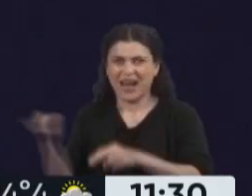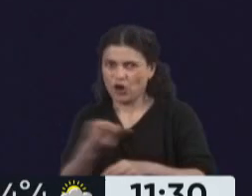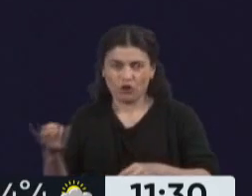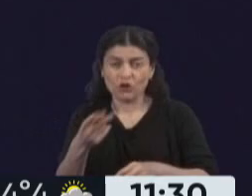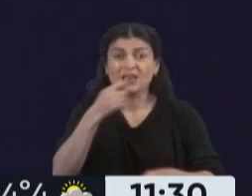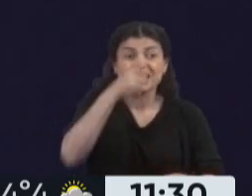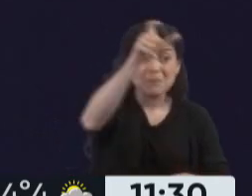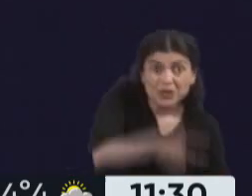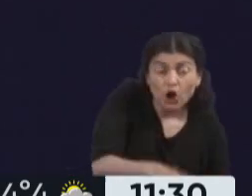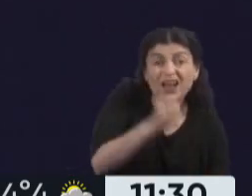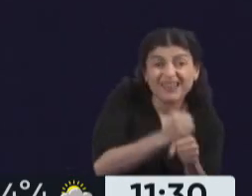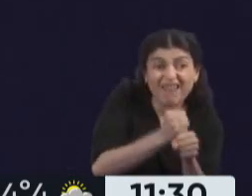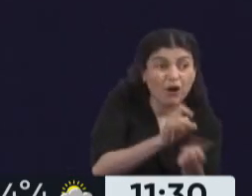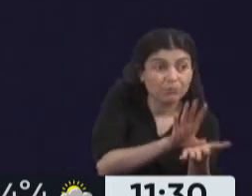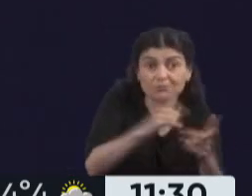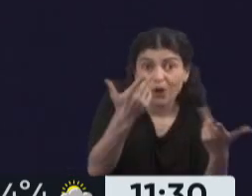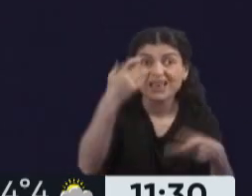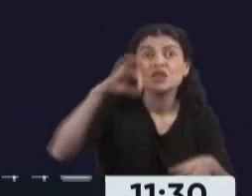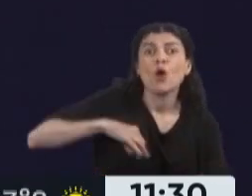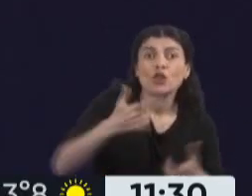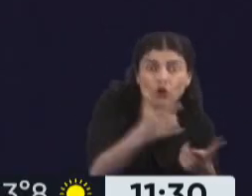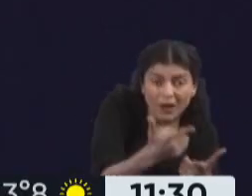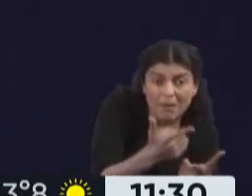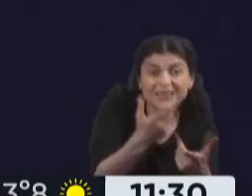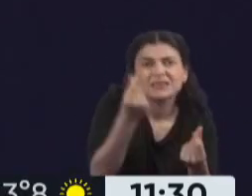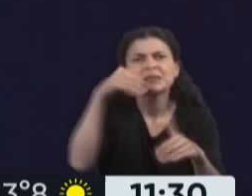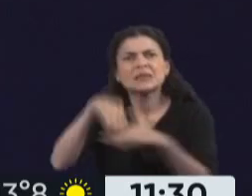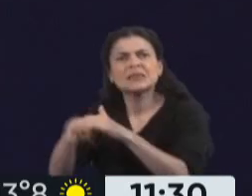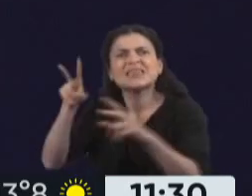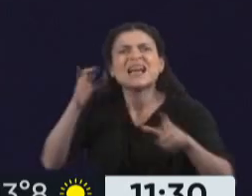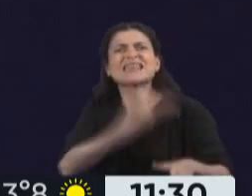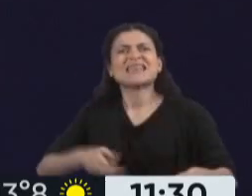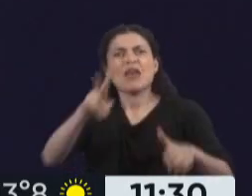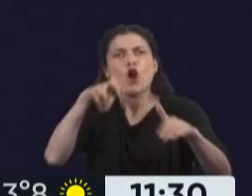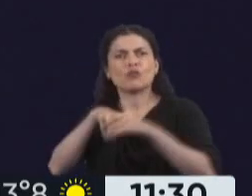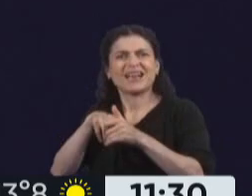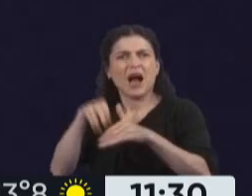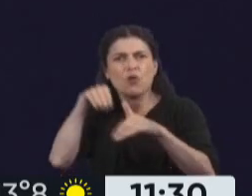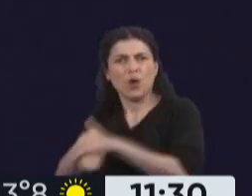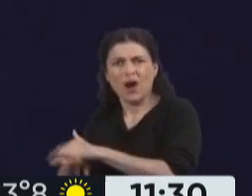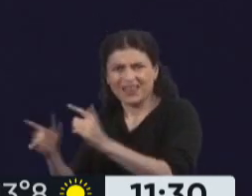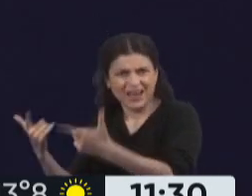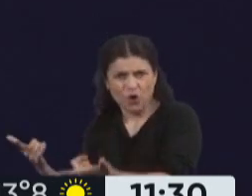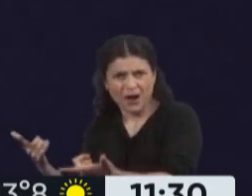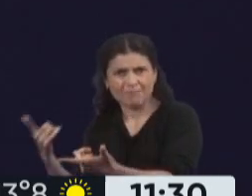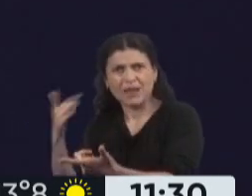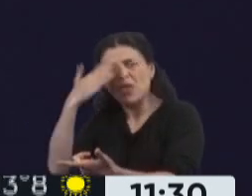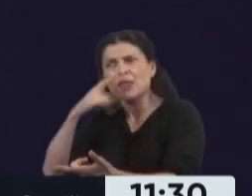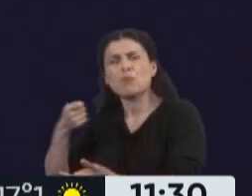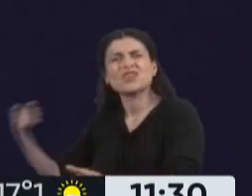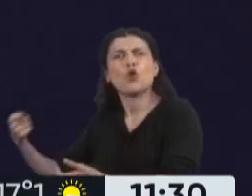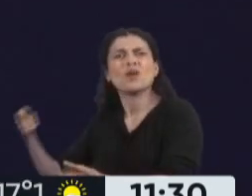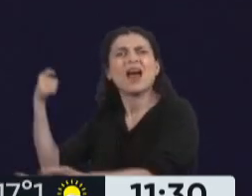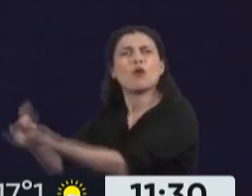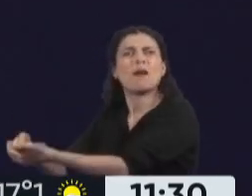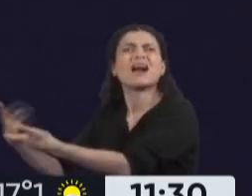trabajador no gana más y si ese trabajador, por ende, no aporta más, es difícil que del otro lado el pasivo pueda